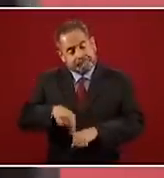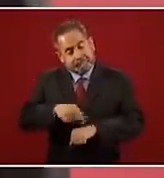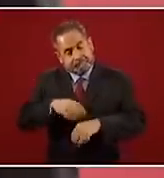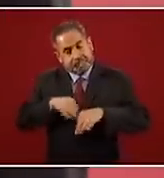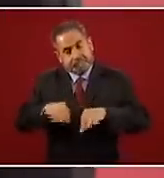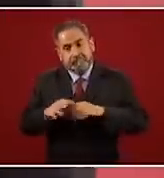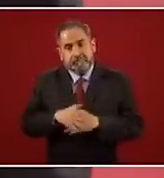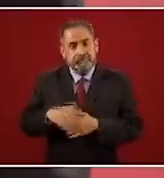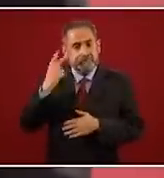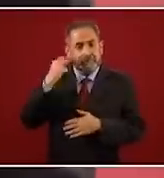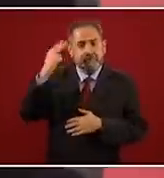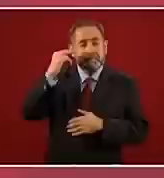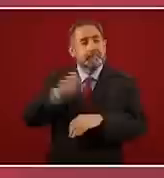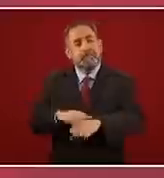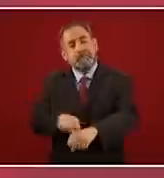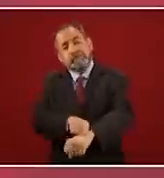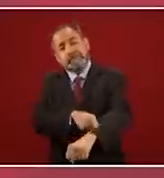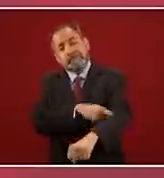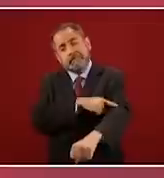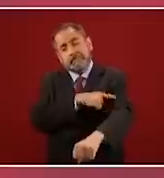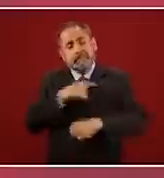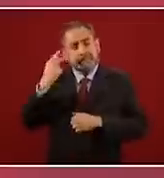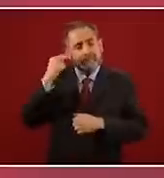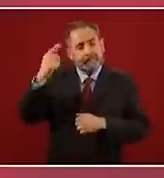y hago viajes largos. O sea,